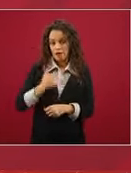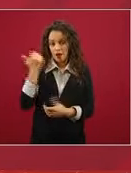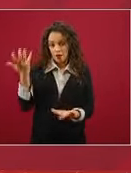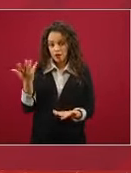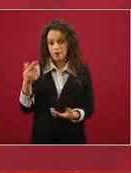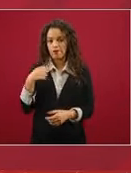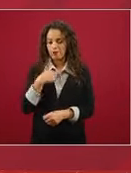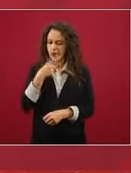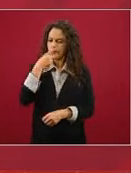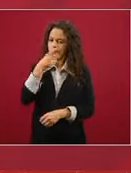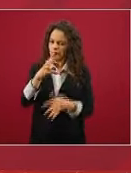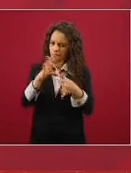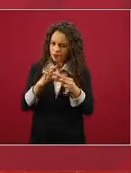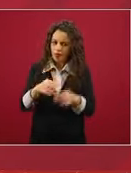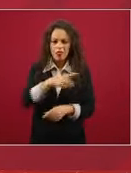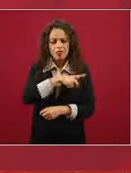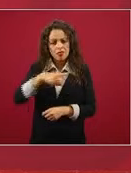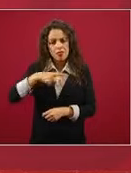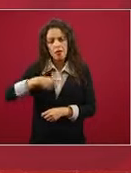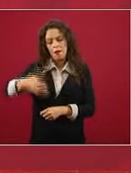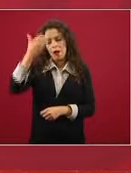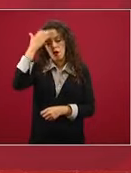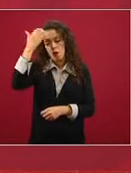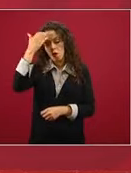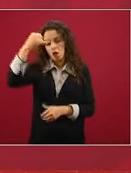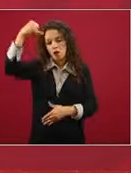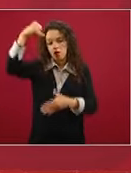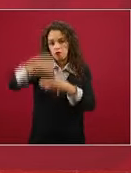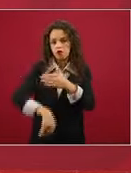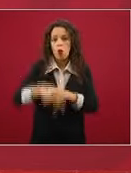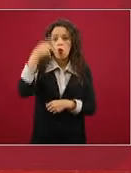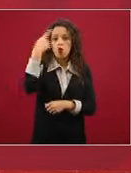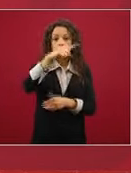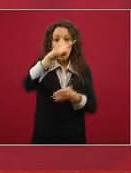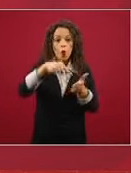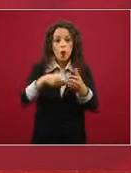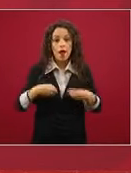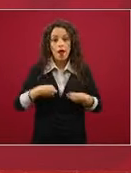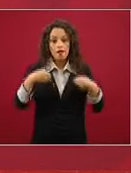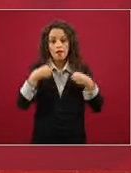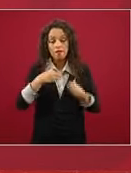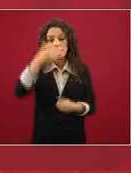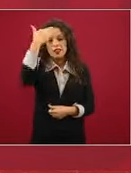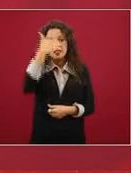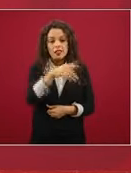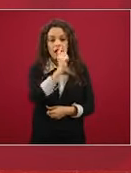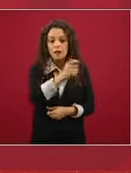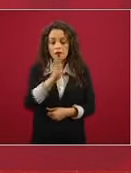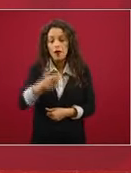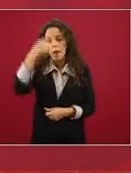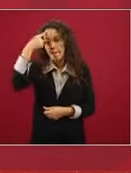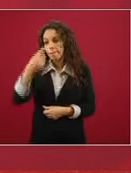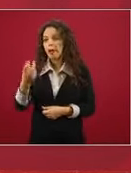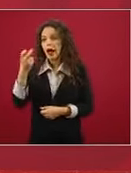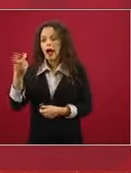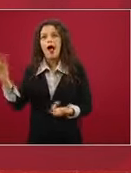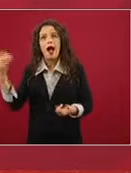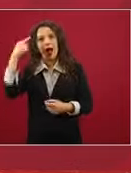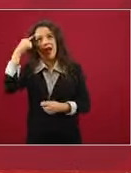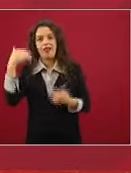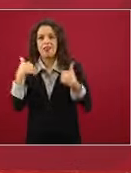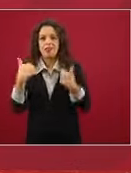situación que está enfrentando su localidad y tenga expectativas. A todas las personas, a todas les